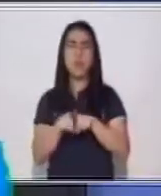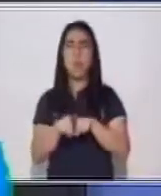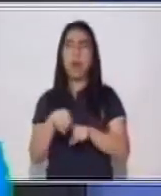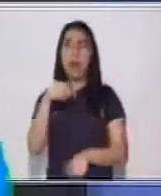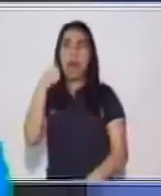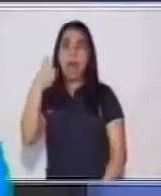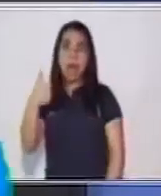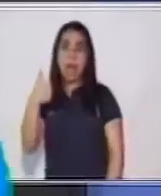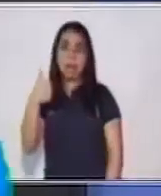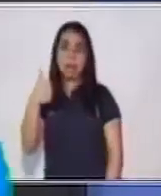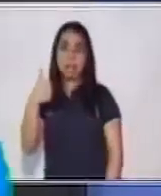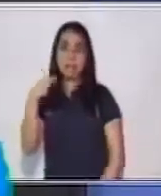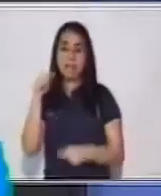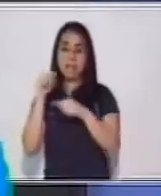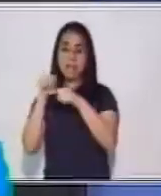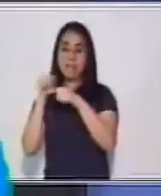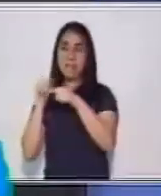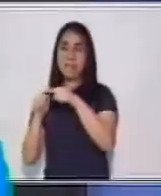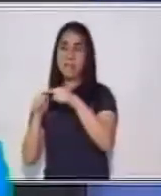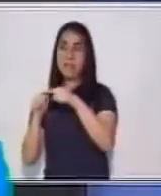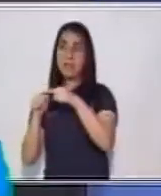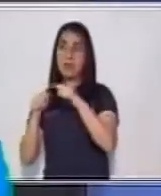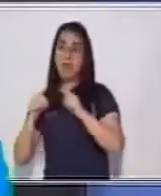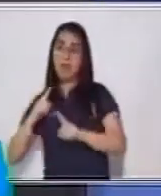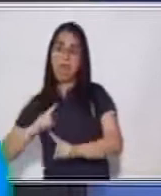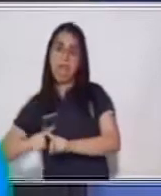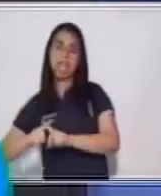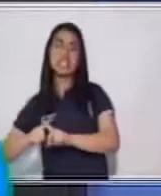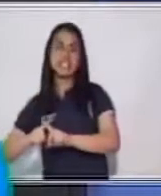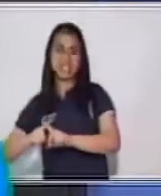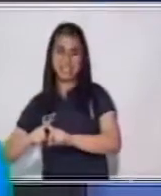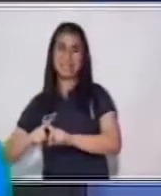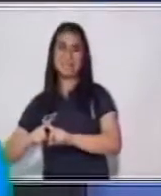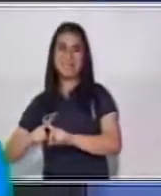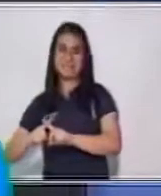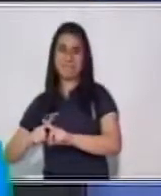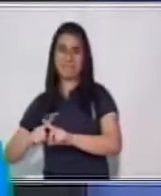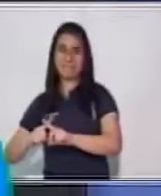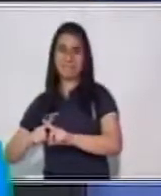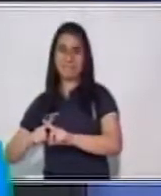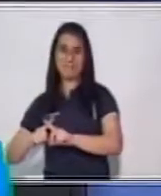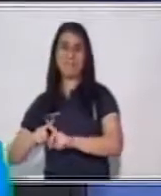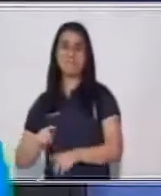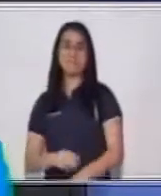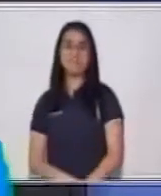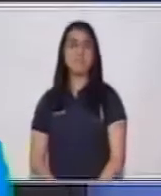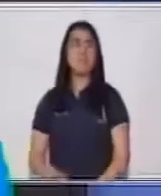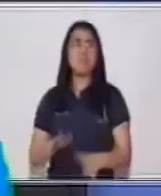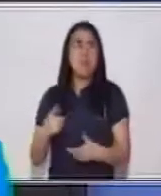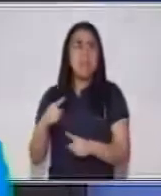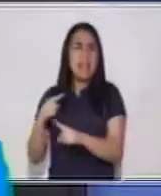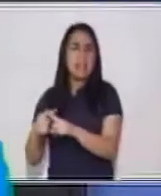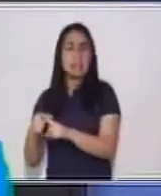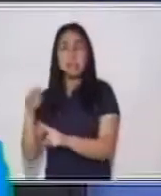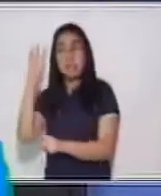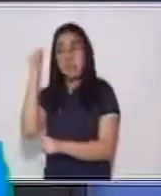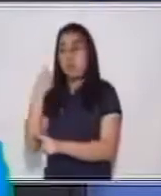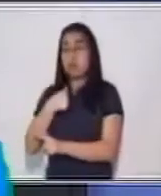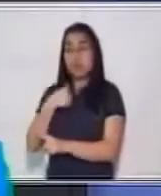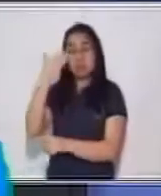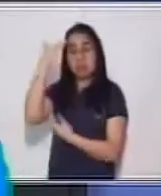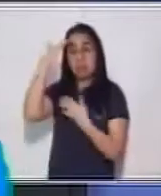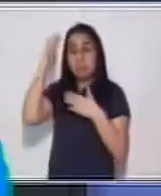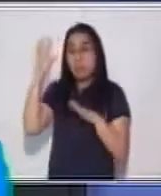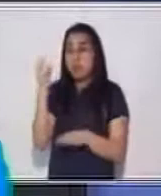dividido la base del triángulo, que es X. Esa distancia no la conocemos. Y luego la tangente de